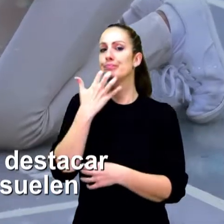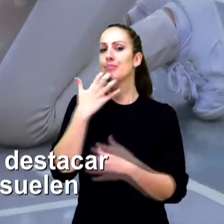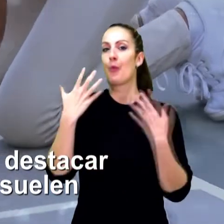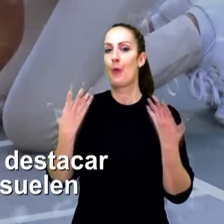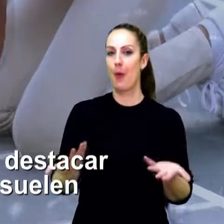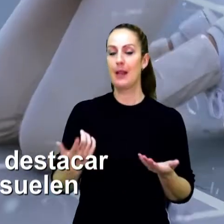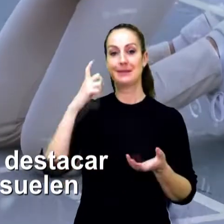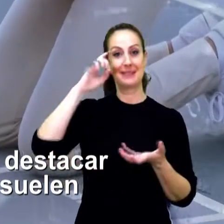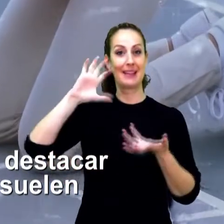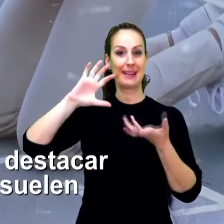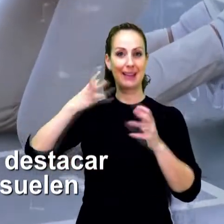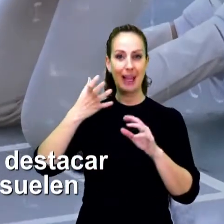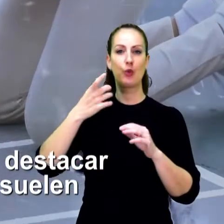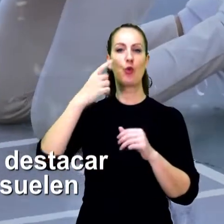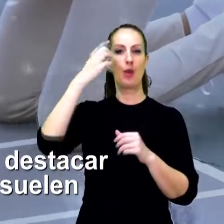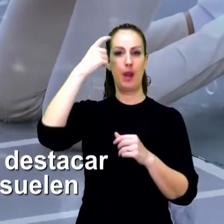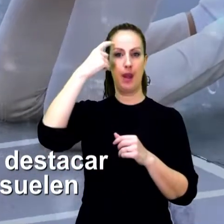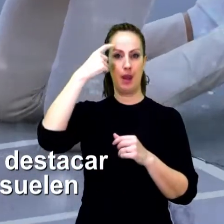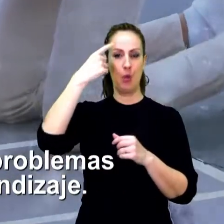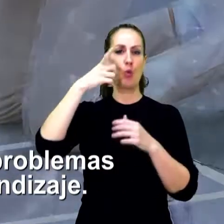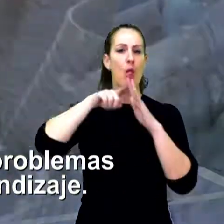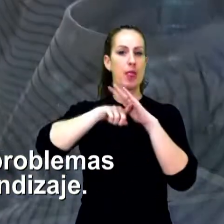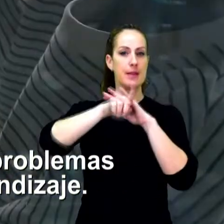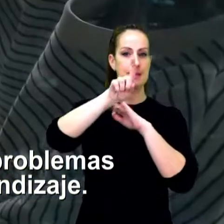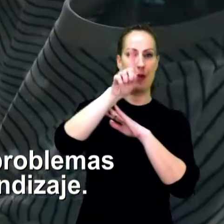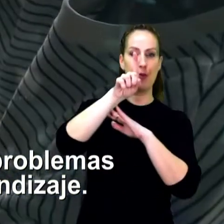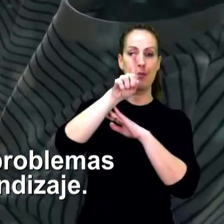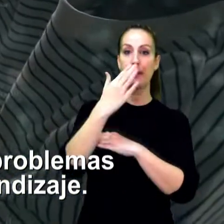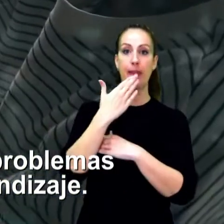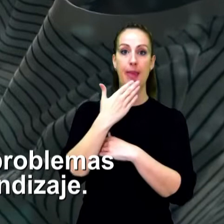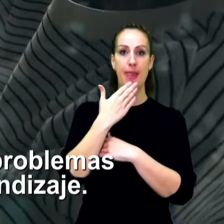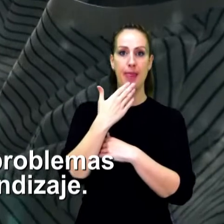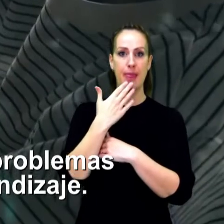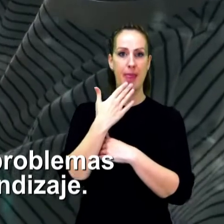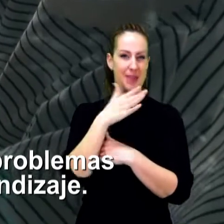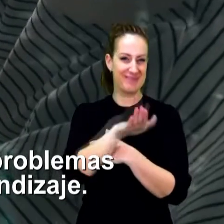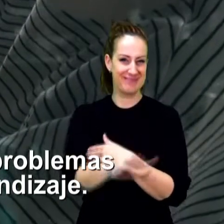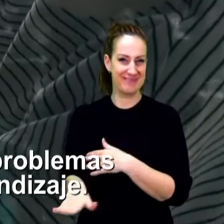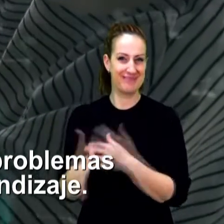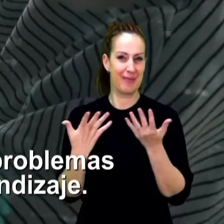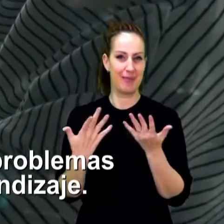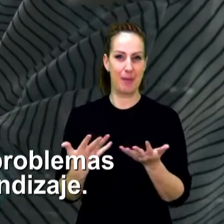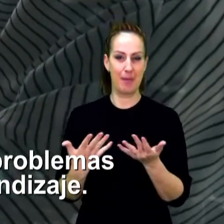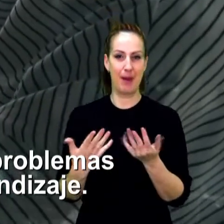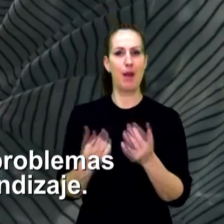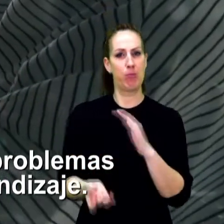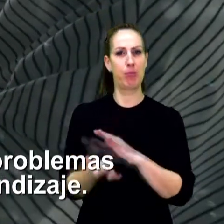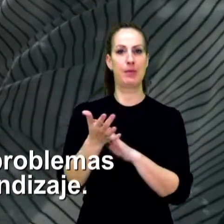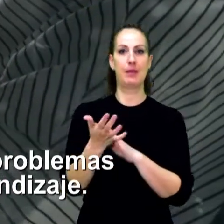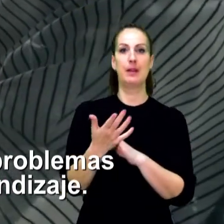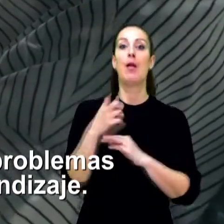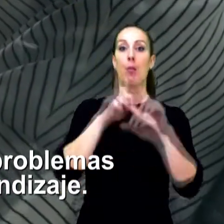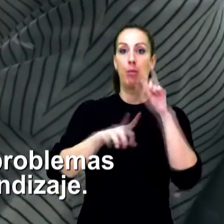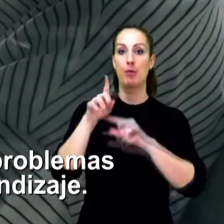los trastornos en el neurodesarrollo, que suelen aparecer a muy temprana edad, generando problemas como hiperactividad